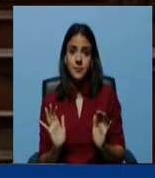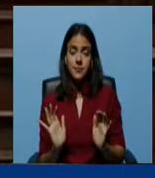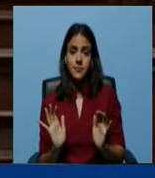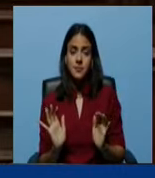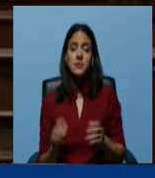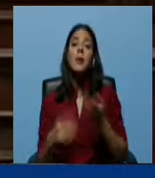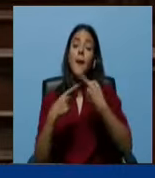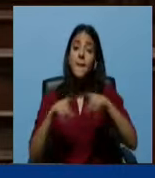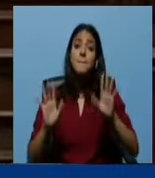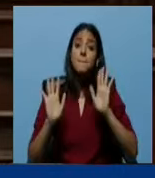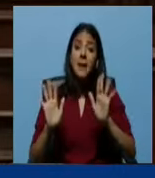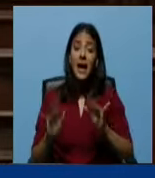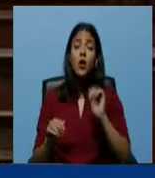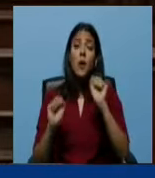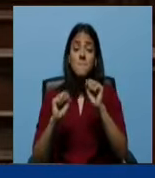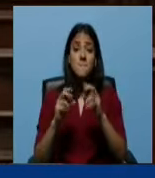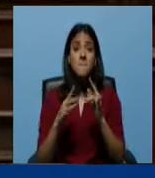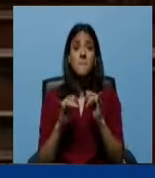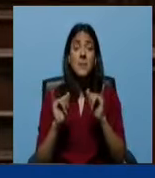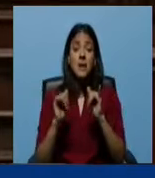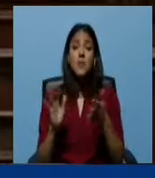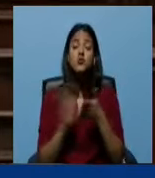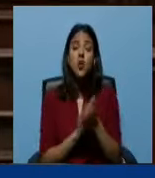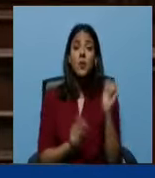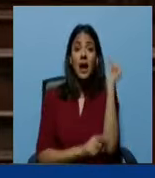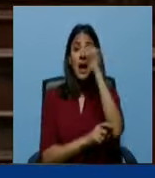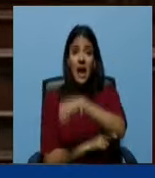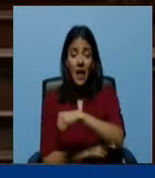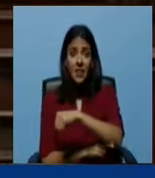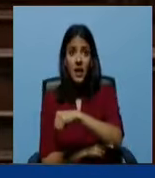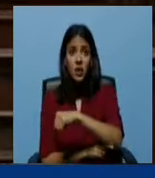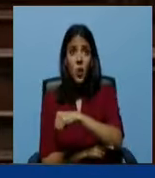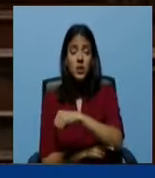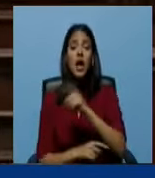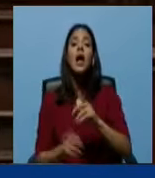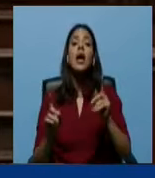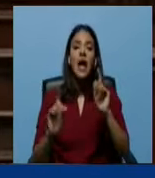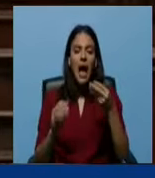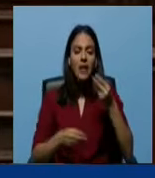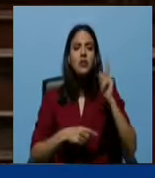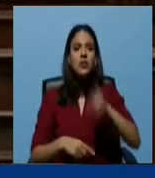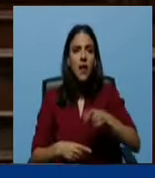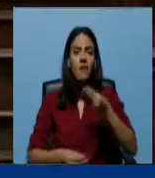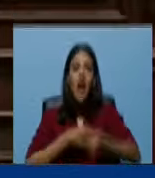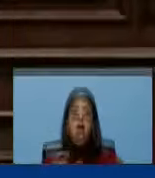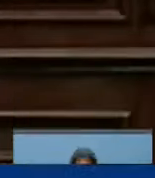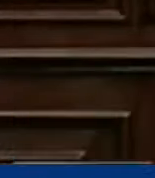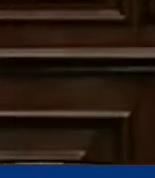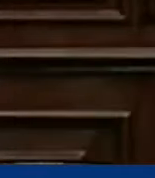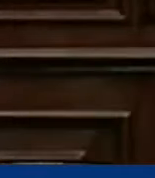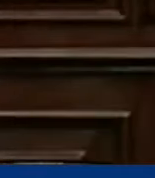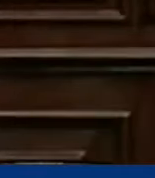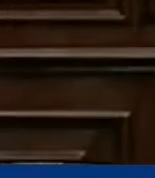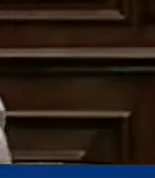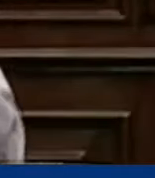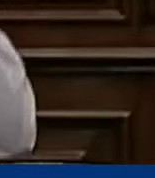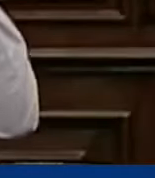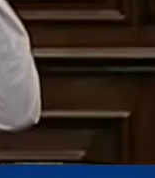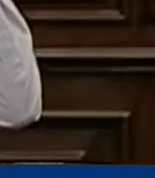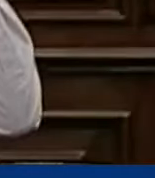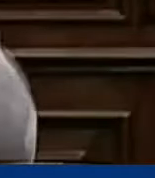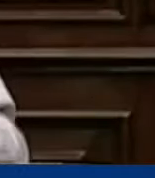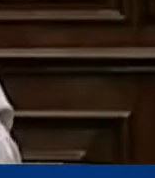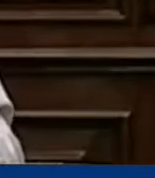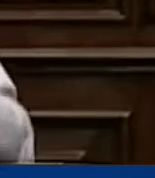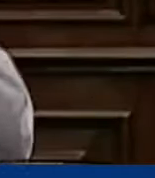Pero su derrota estratégica e histórica hay que consolidarla haciendo más revolución. Una